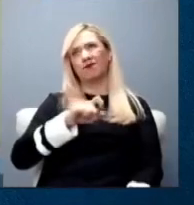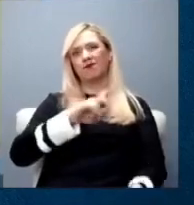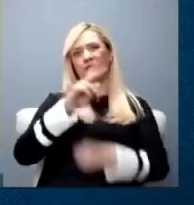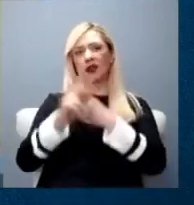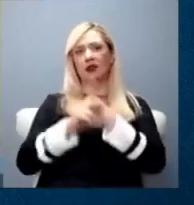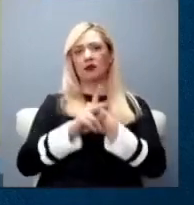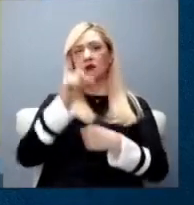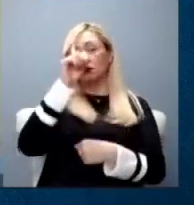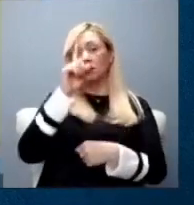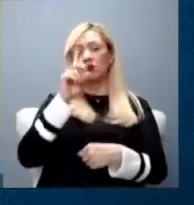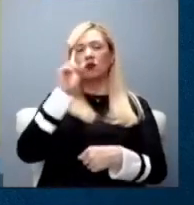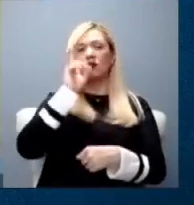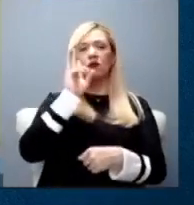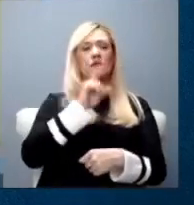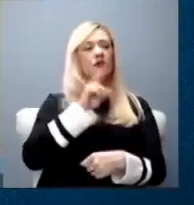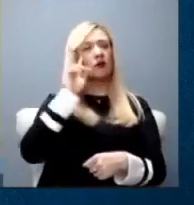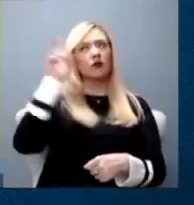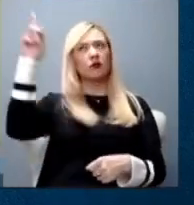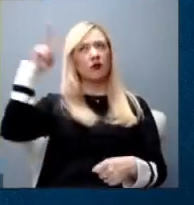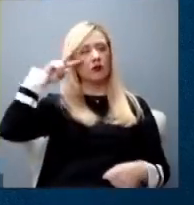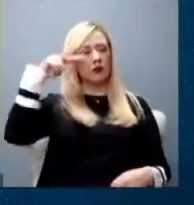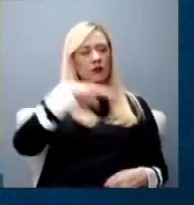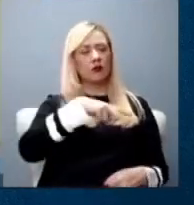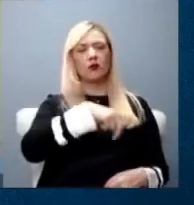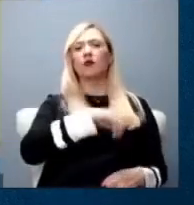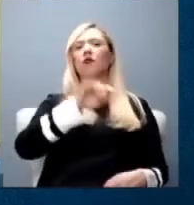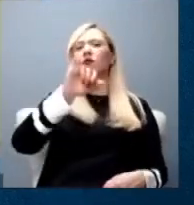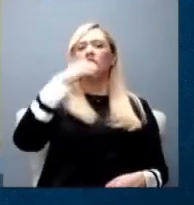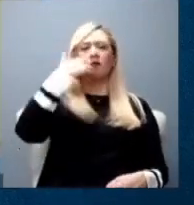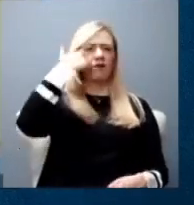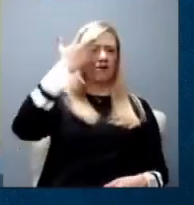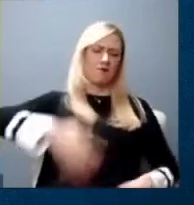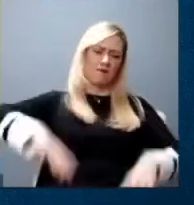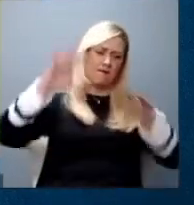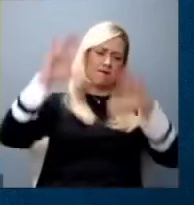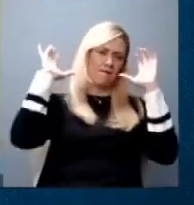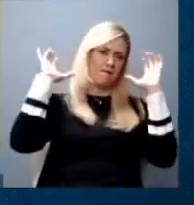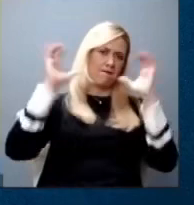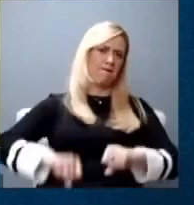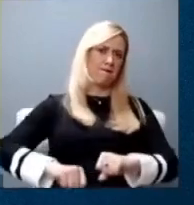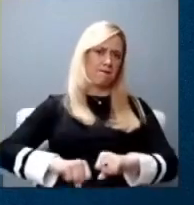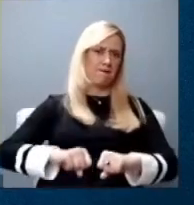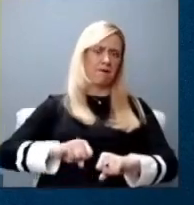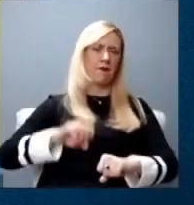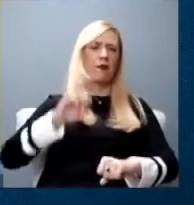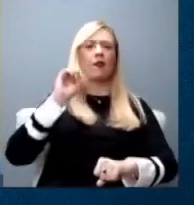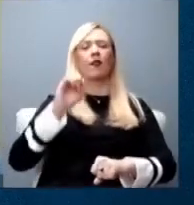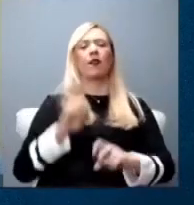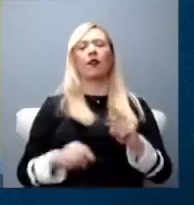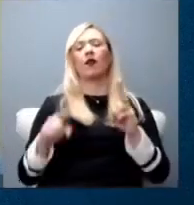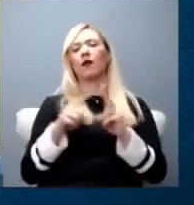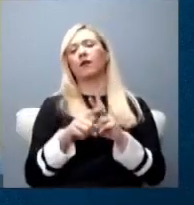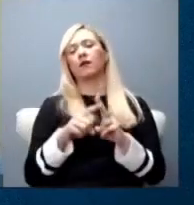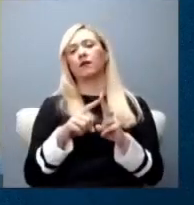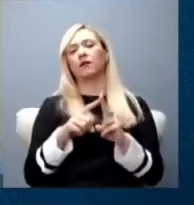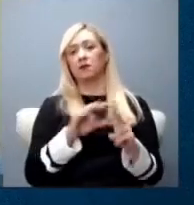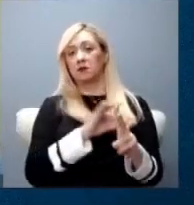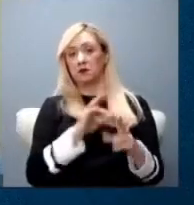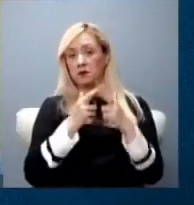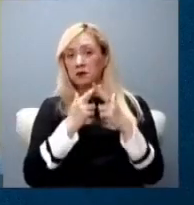existe voluntad, si existe una política criminal o judicial en materia de crímenes de lesa humanidad. Y en segundo lugar, si existe capacidad, es